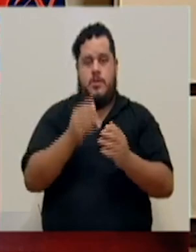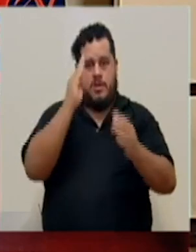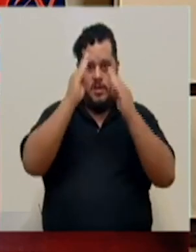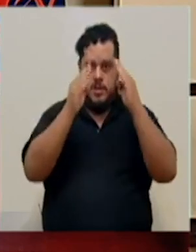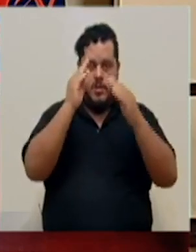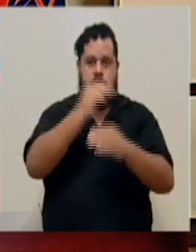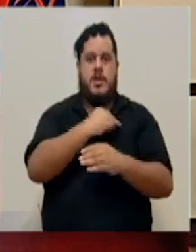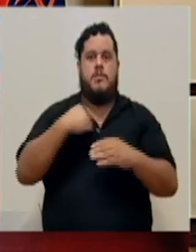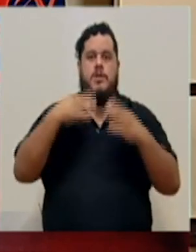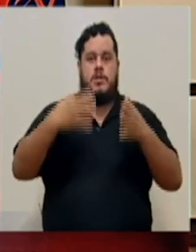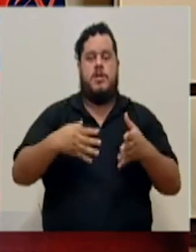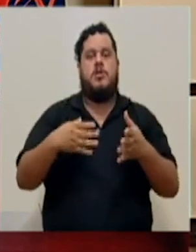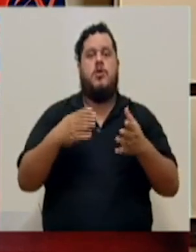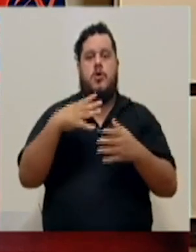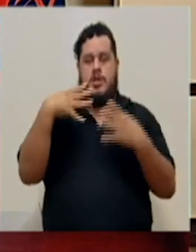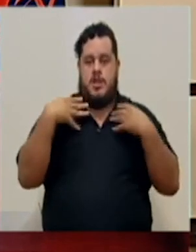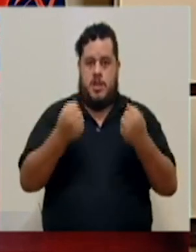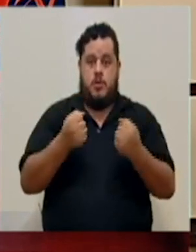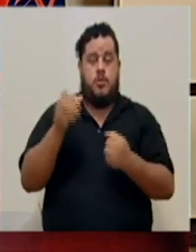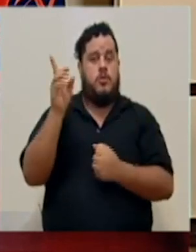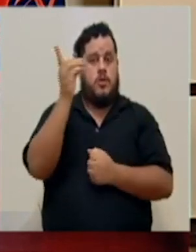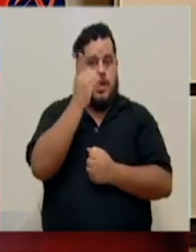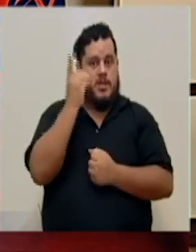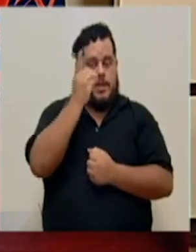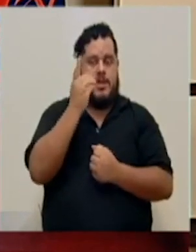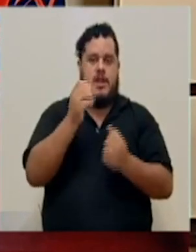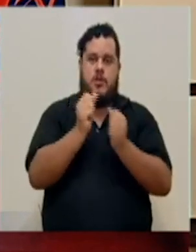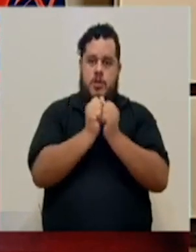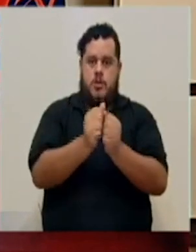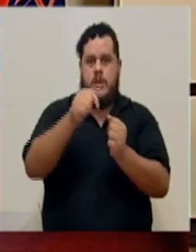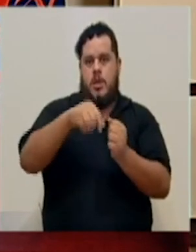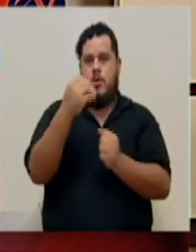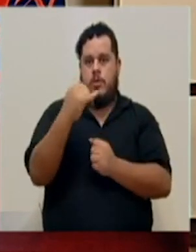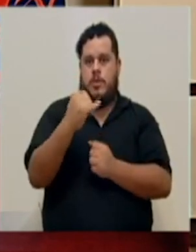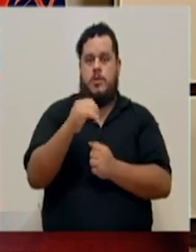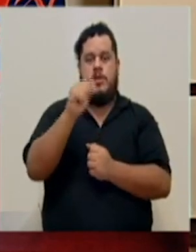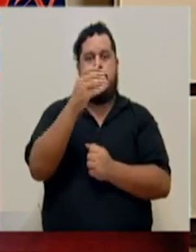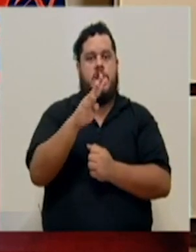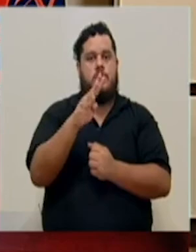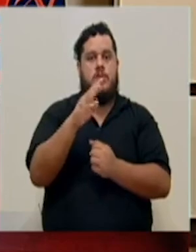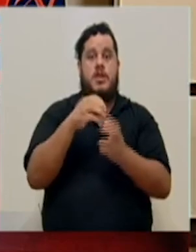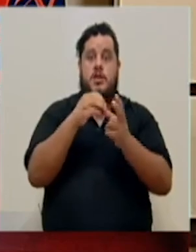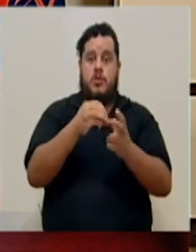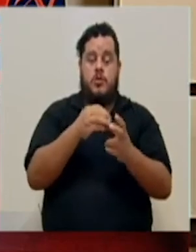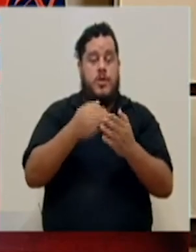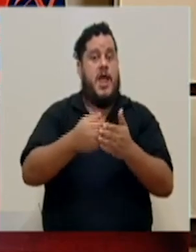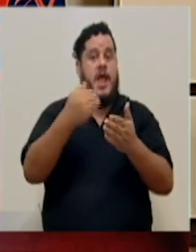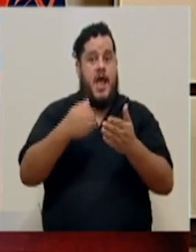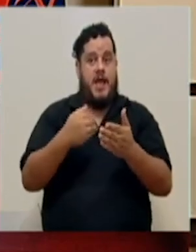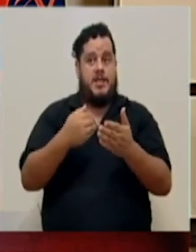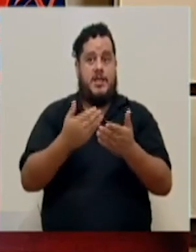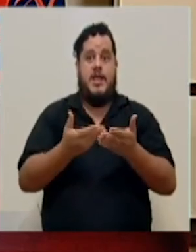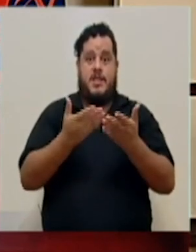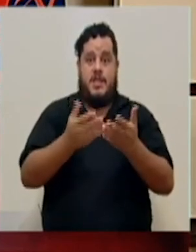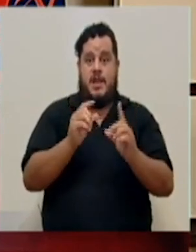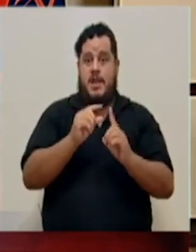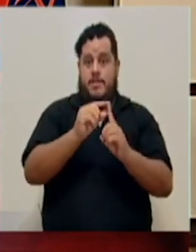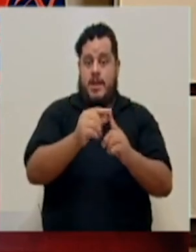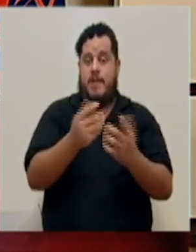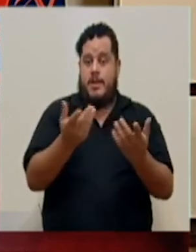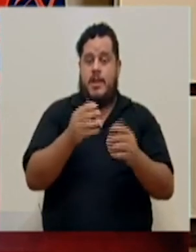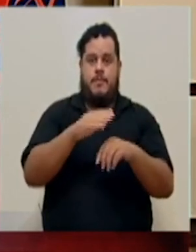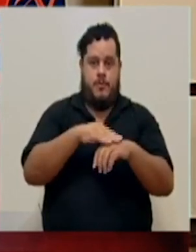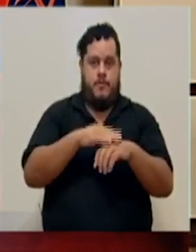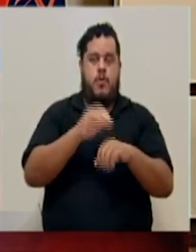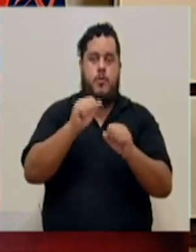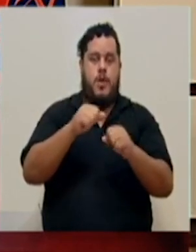al ministro de Salud, el doctor Daniel Salas, quien nos acompaña este miércoles 14 de octubre. Antes de cederle la palabra, le recordamos que